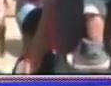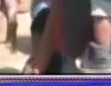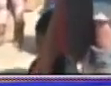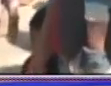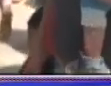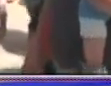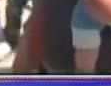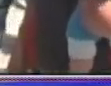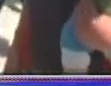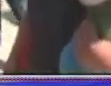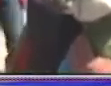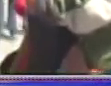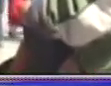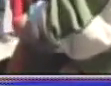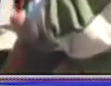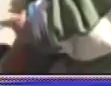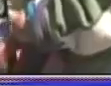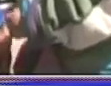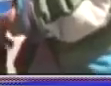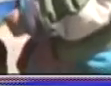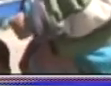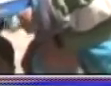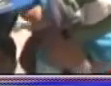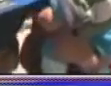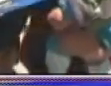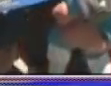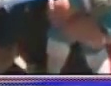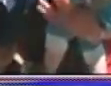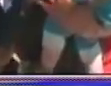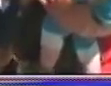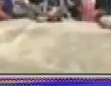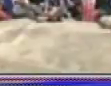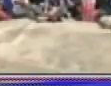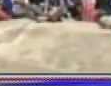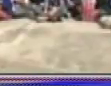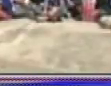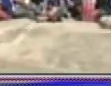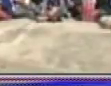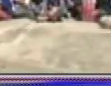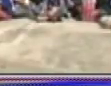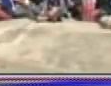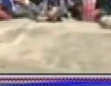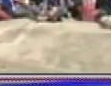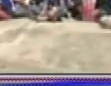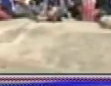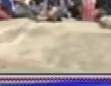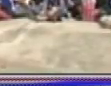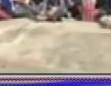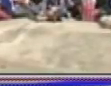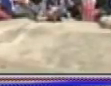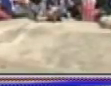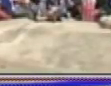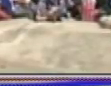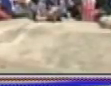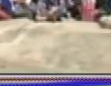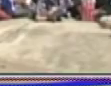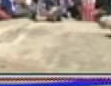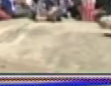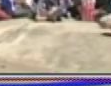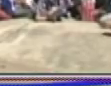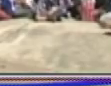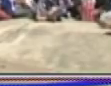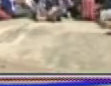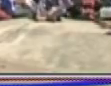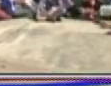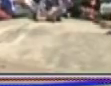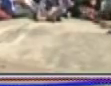por supuesto, con la cordialidad que caracteriza al pueblo merideño, queremos desearle a usted, presidente, y a toda Venezuela, una feliz